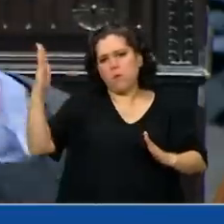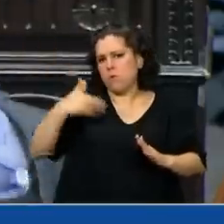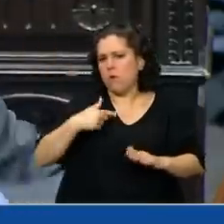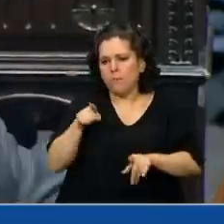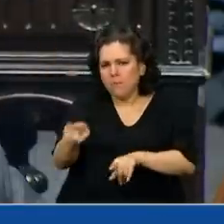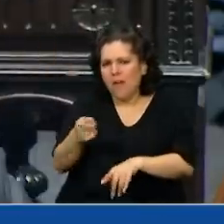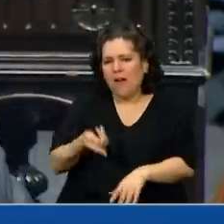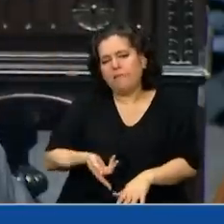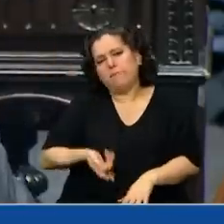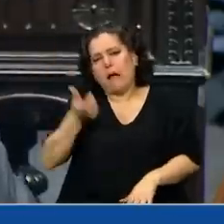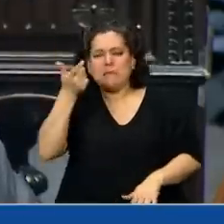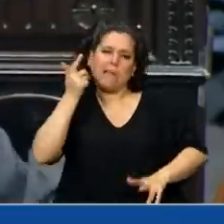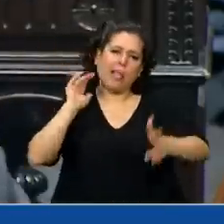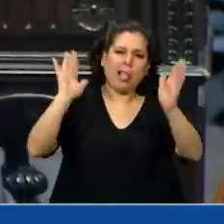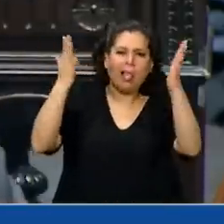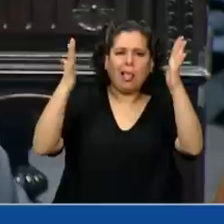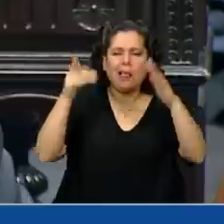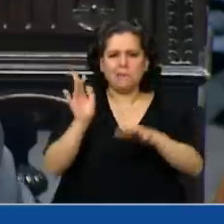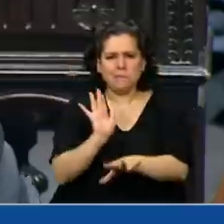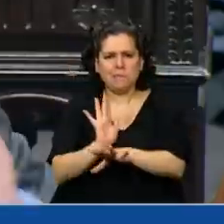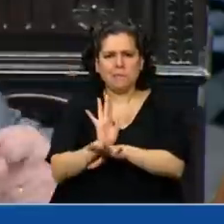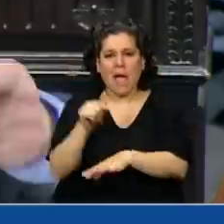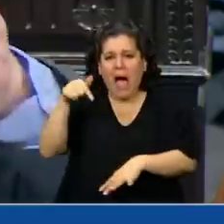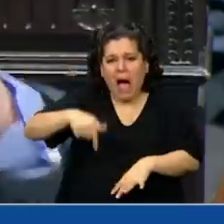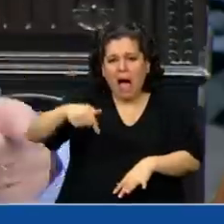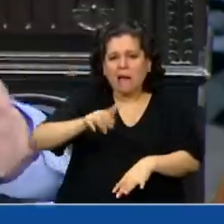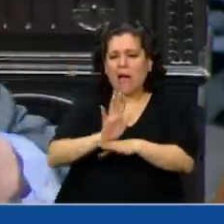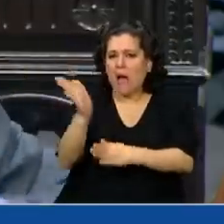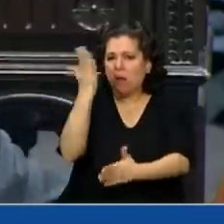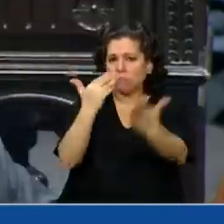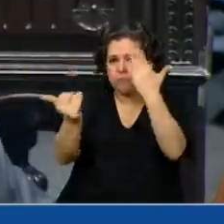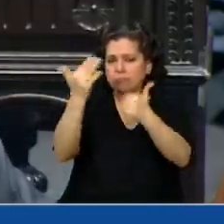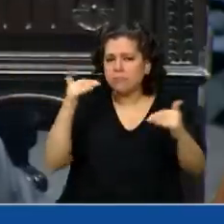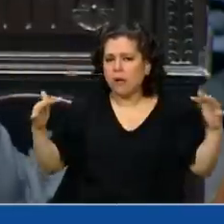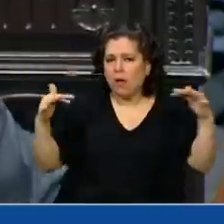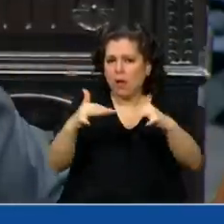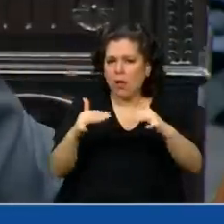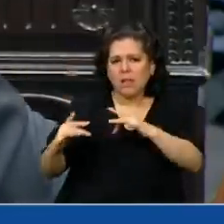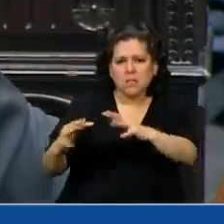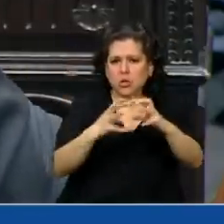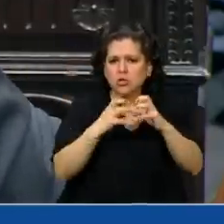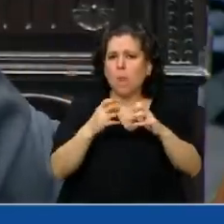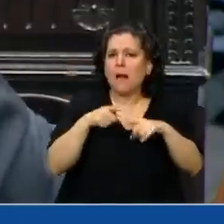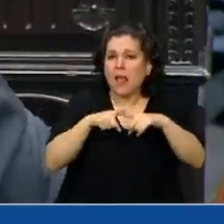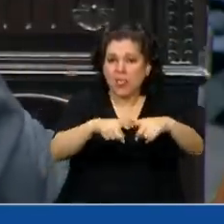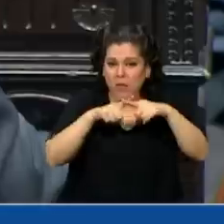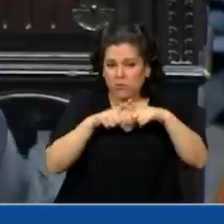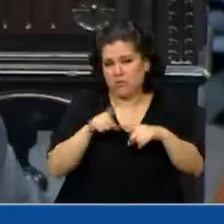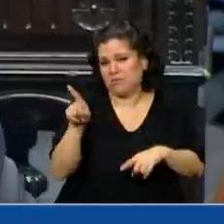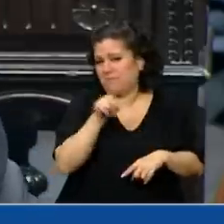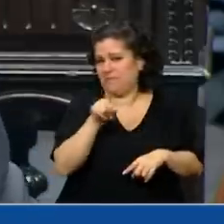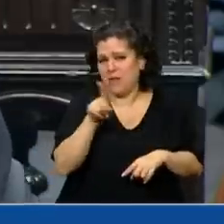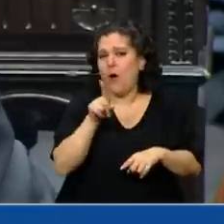aplauso fácil. Acá nos han convocado no a discutir